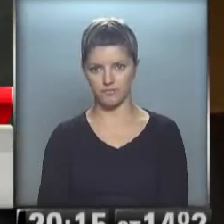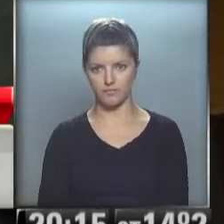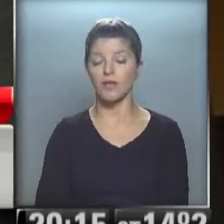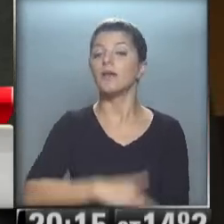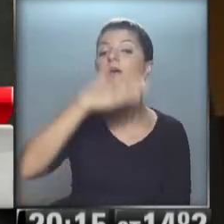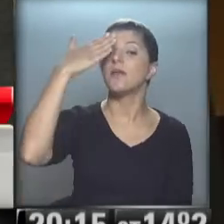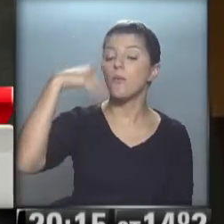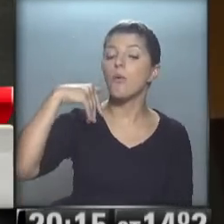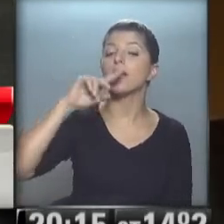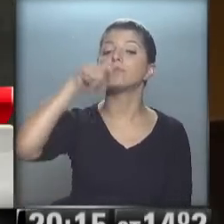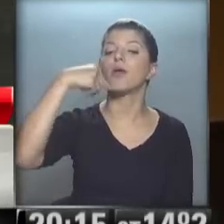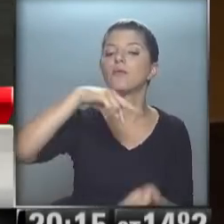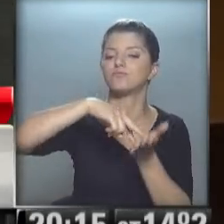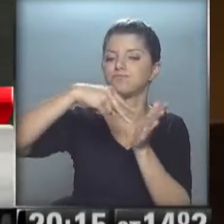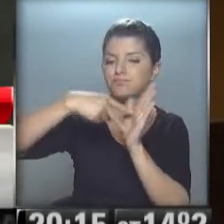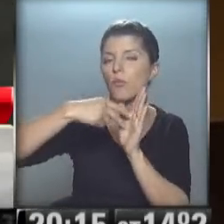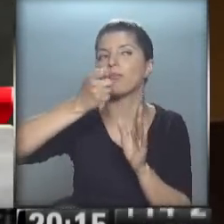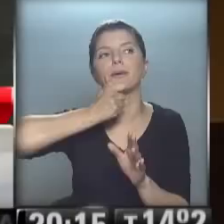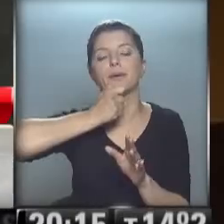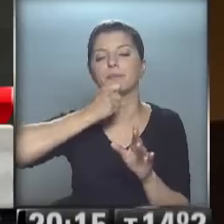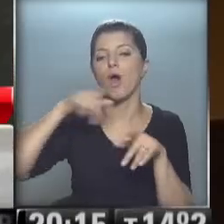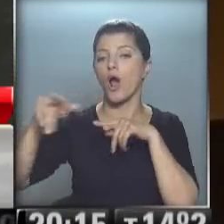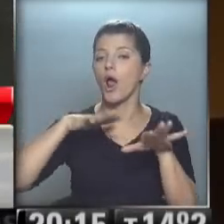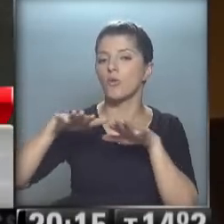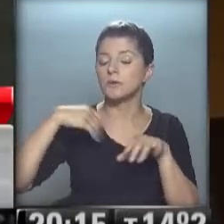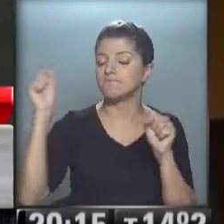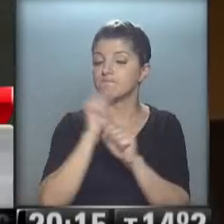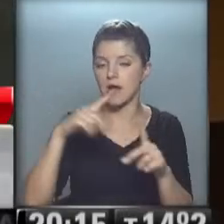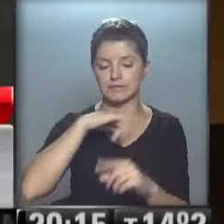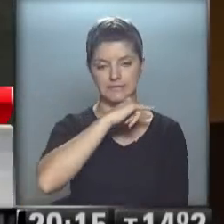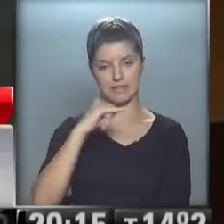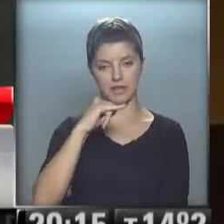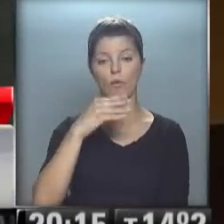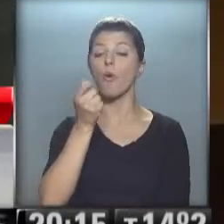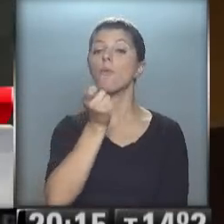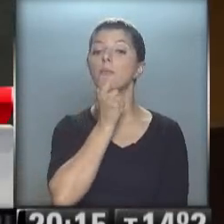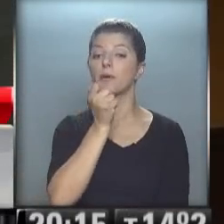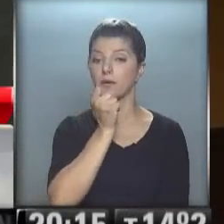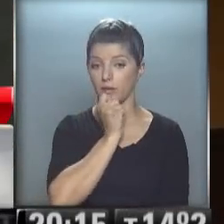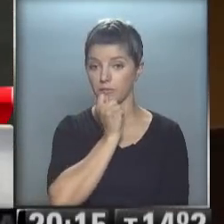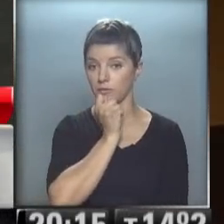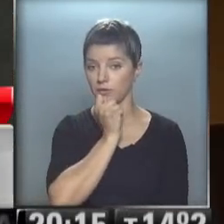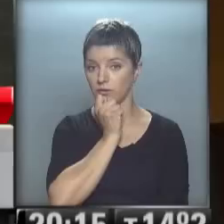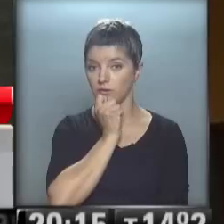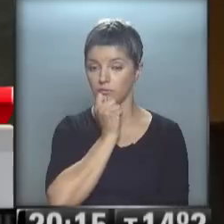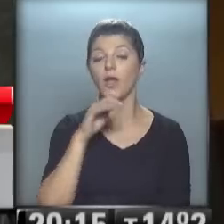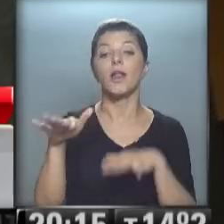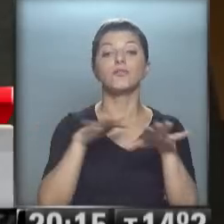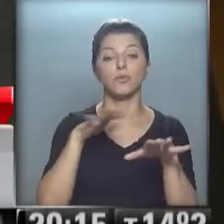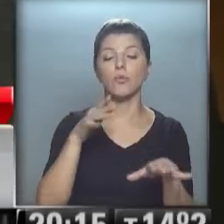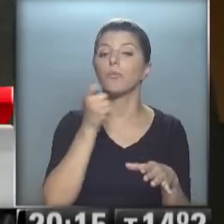efectos secundarios que se vuelven muy, muy negativos, como el coste de las subvenciones.